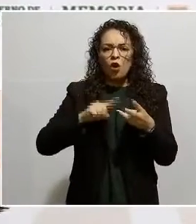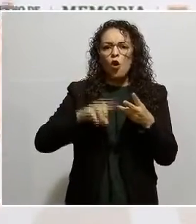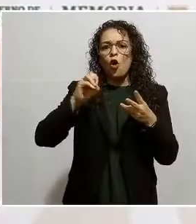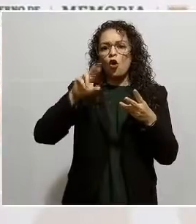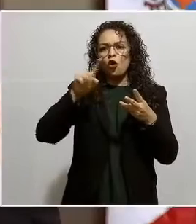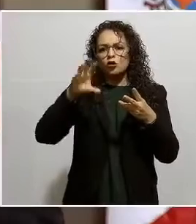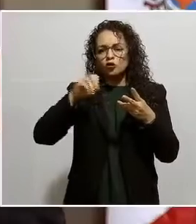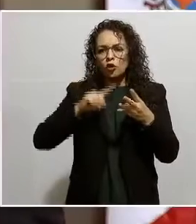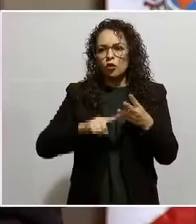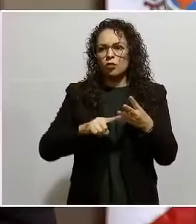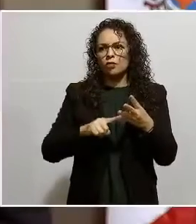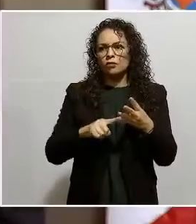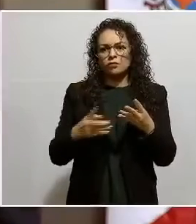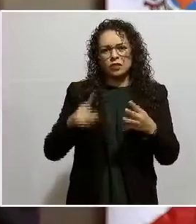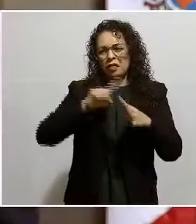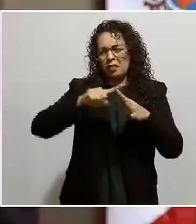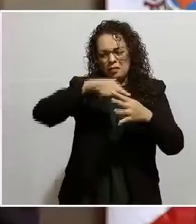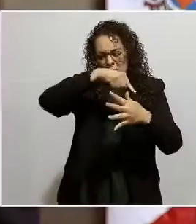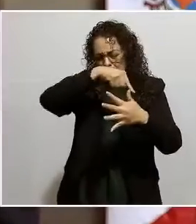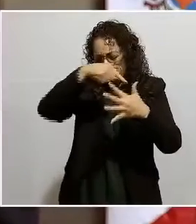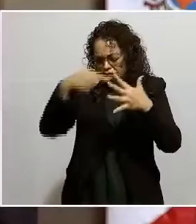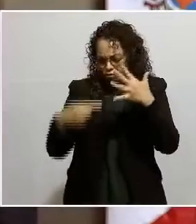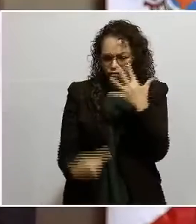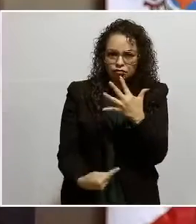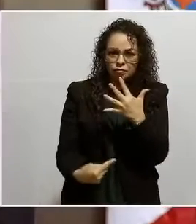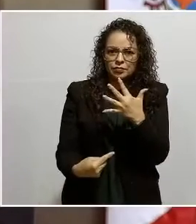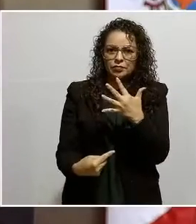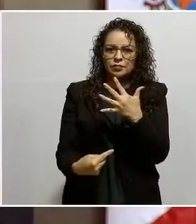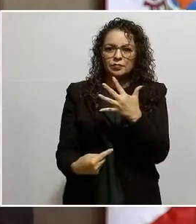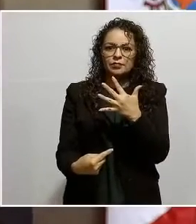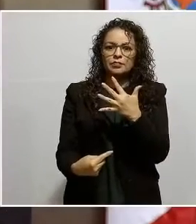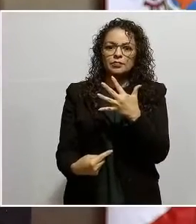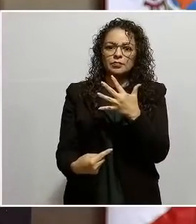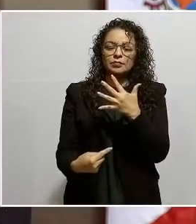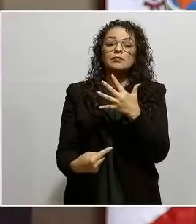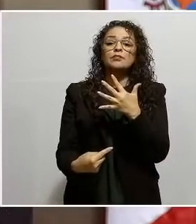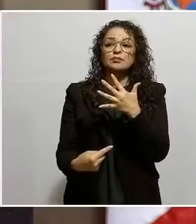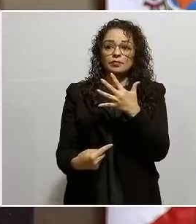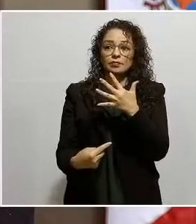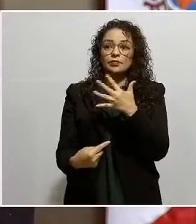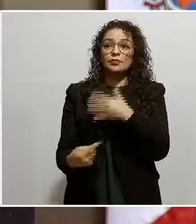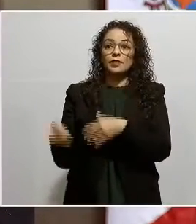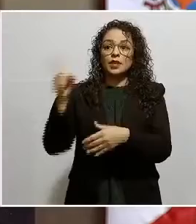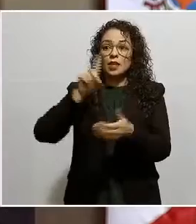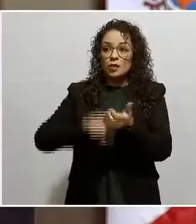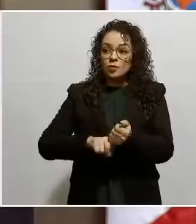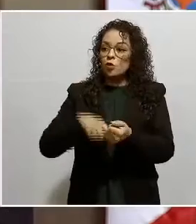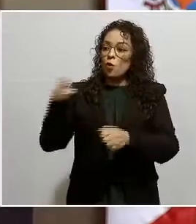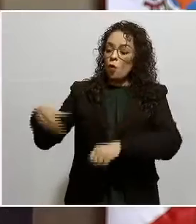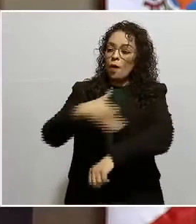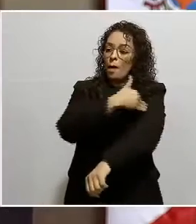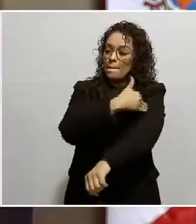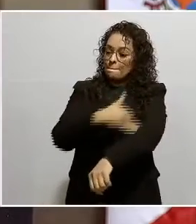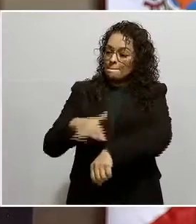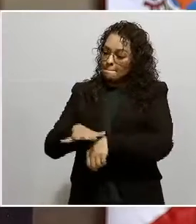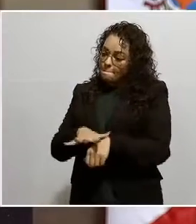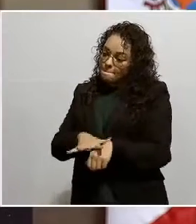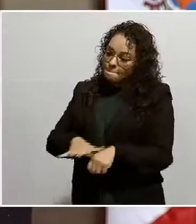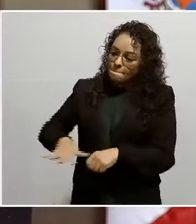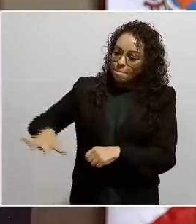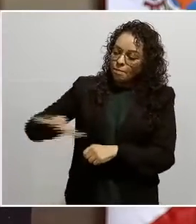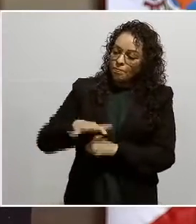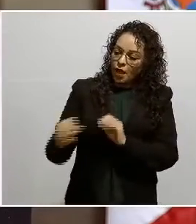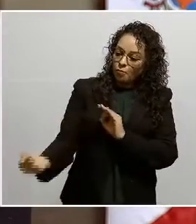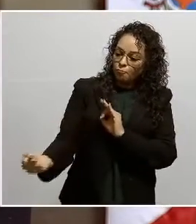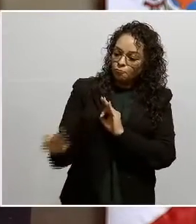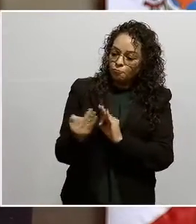doctor Atl, entre tantos otros, la cercanía con los artistas y familiares haya contribuido